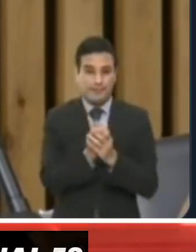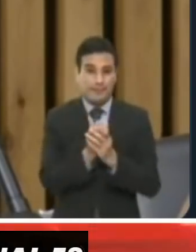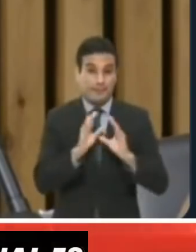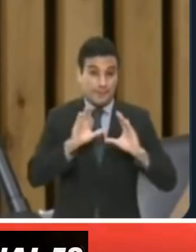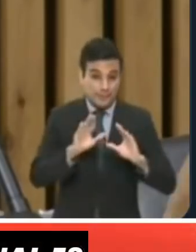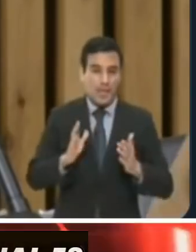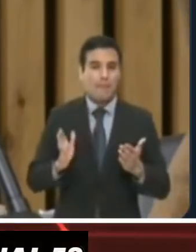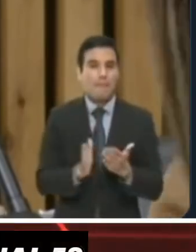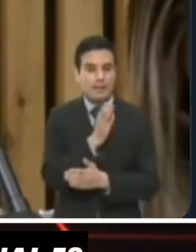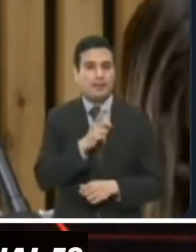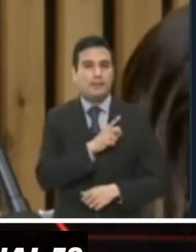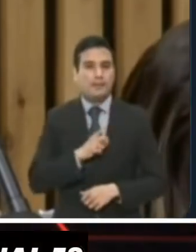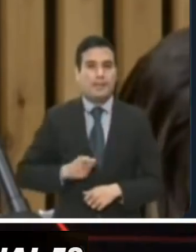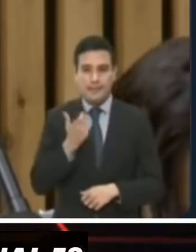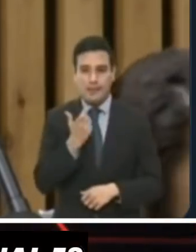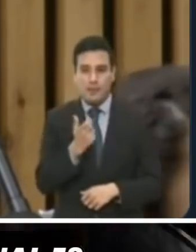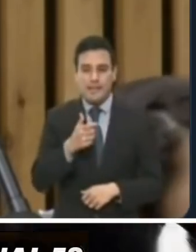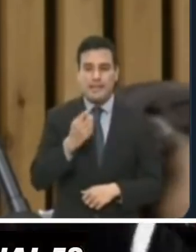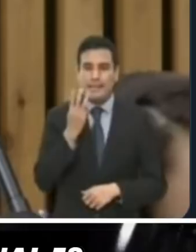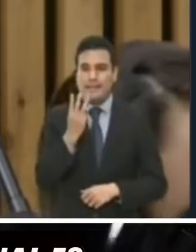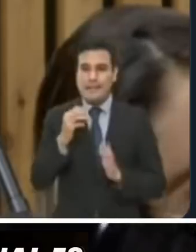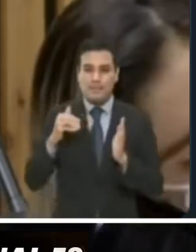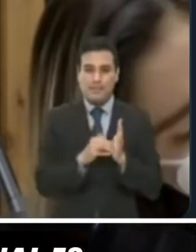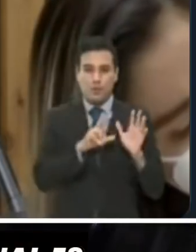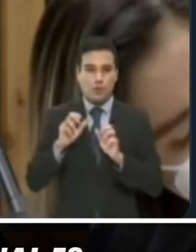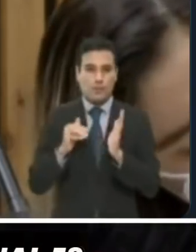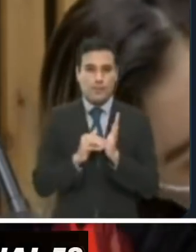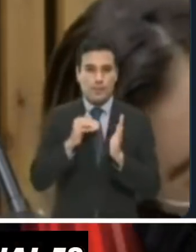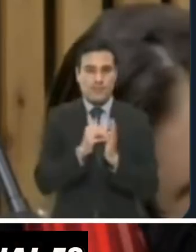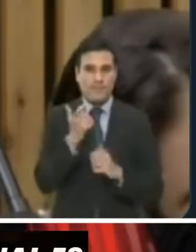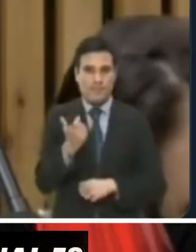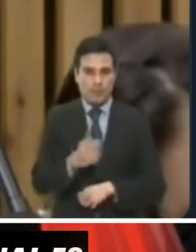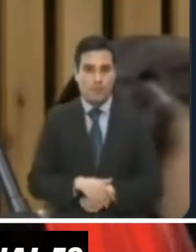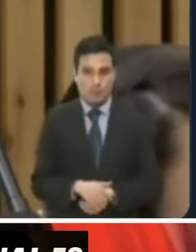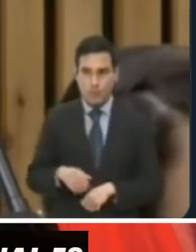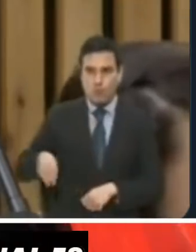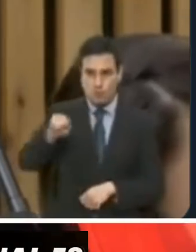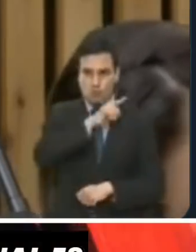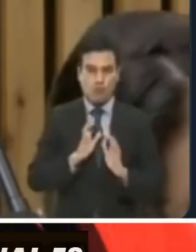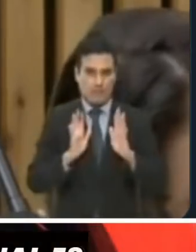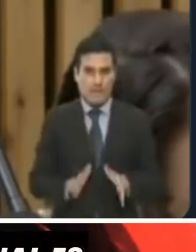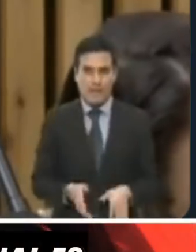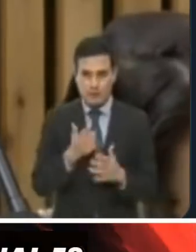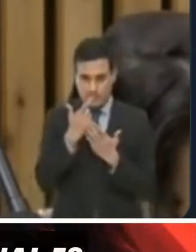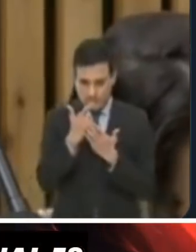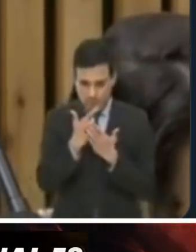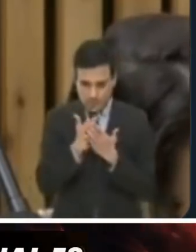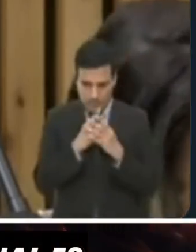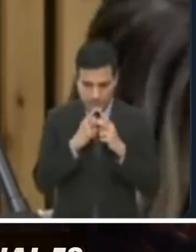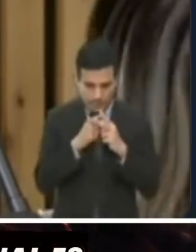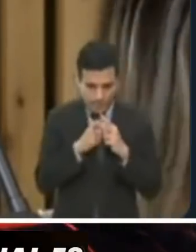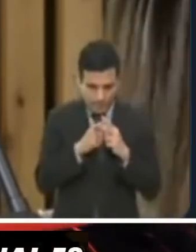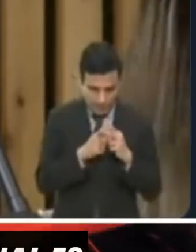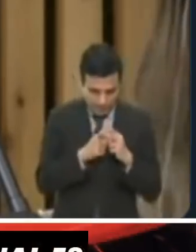adicionales hasta llegar a los 3.830 millones de pesos que hemos documentado cuesta hacer un ejercicio de revocación